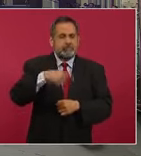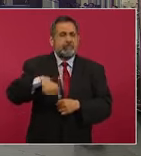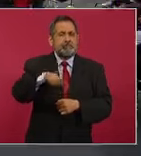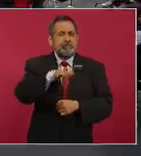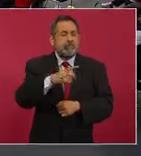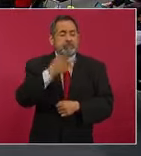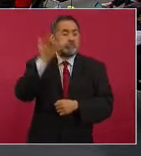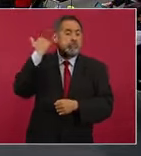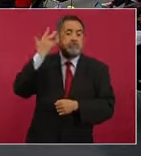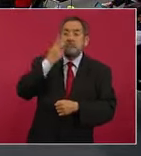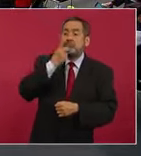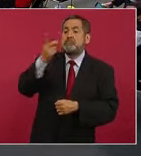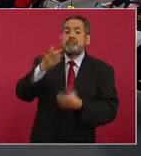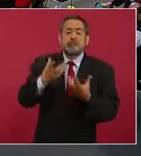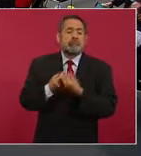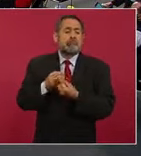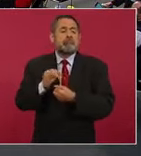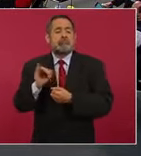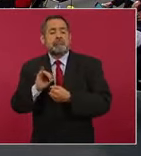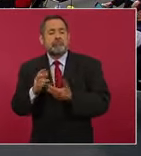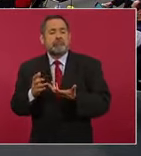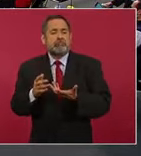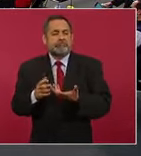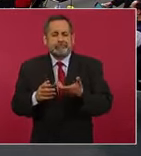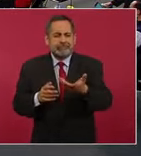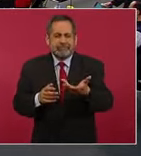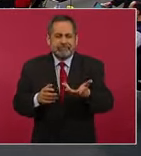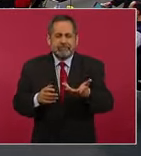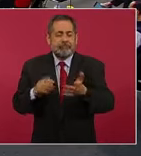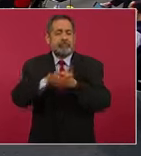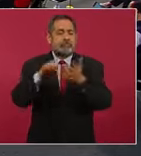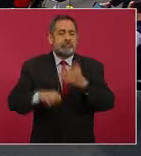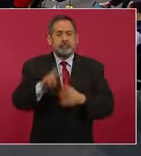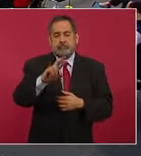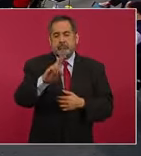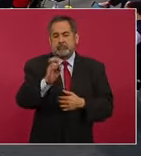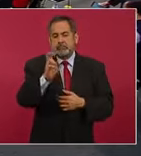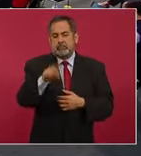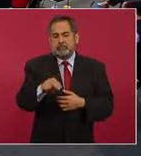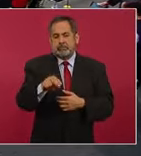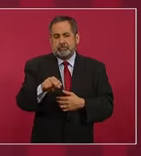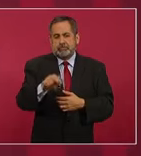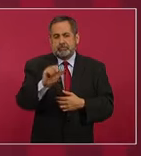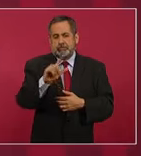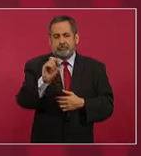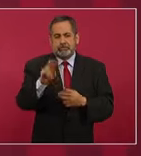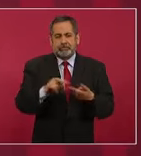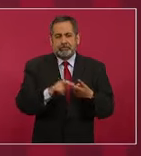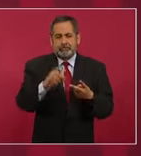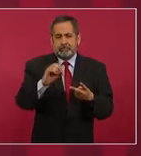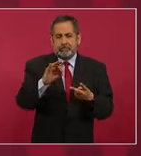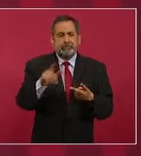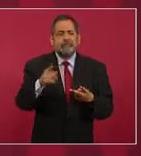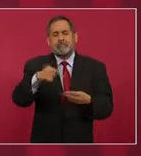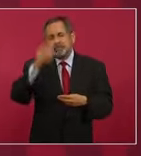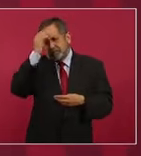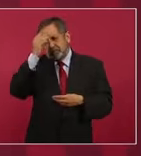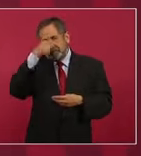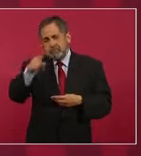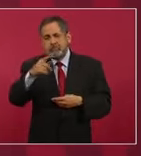decían de izquierda o que por lo incluso… Ah, no, pero es que… Por ejemplo, Rubén Albarrán o Ofelia Medina, no, ¿usted qué opina que